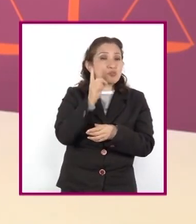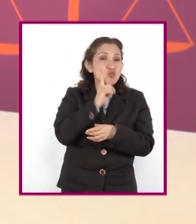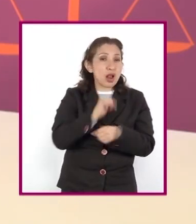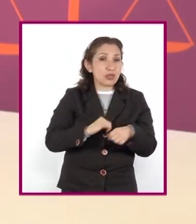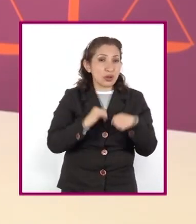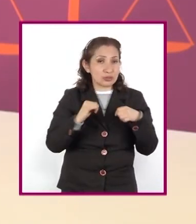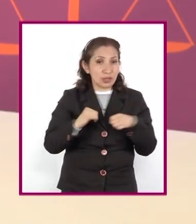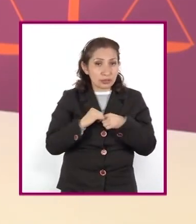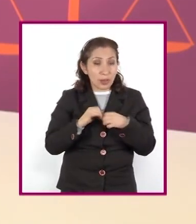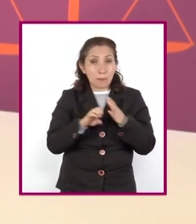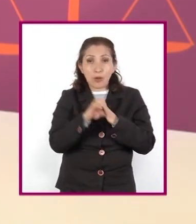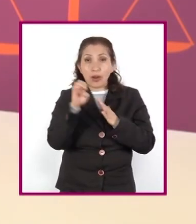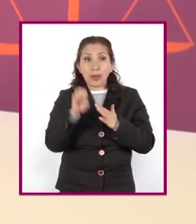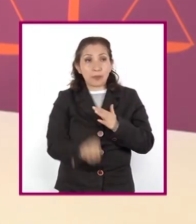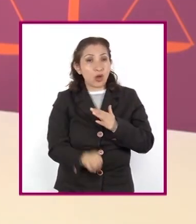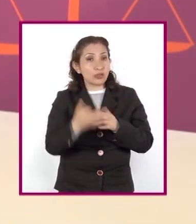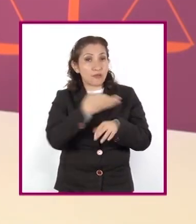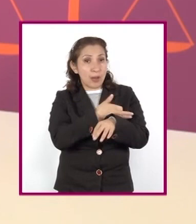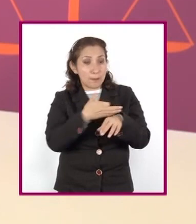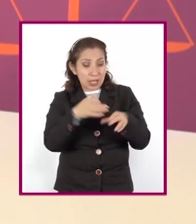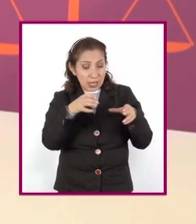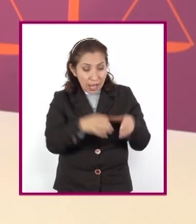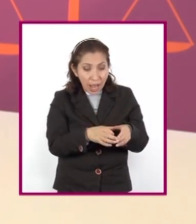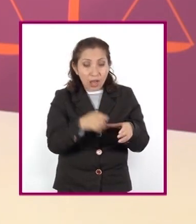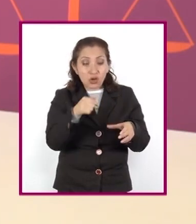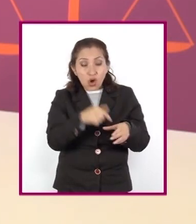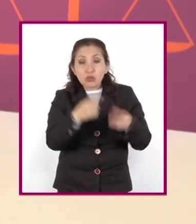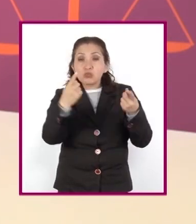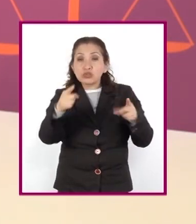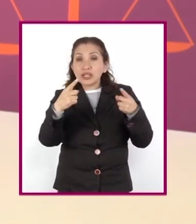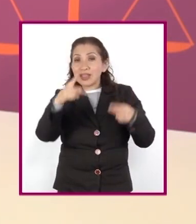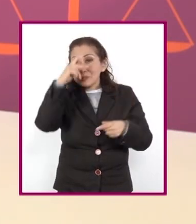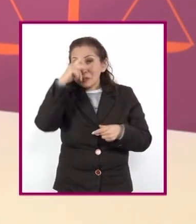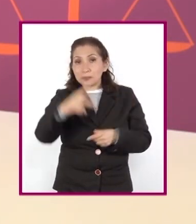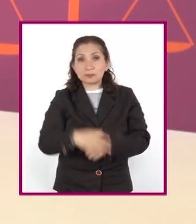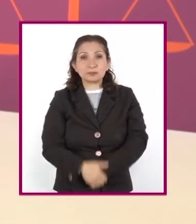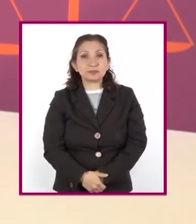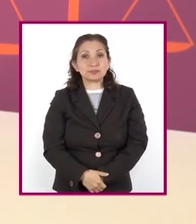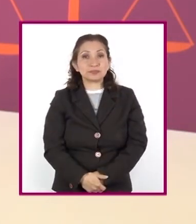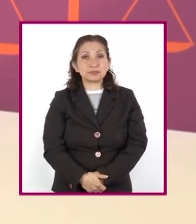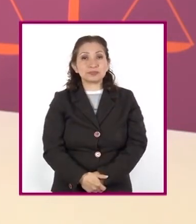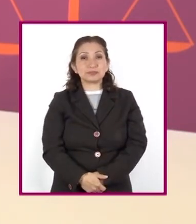adolescentes, como es el caso de la familia mediante la música mexicana,